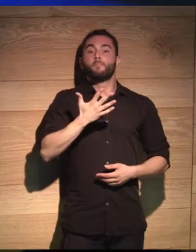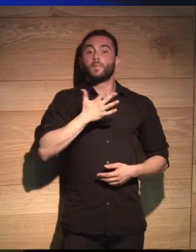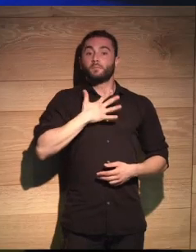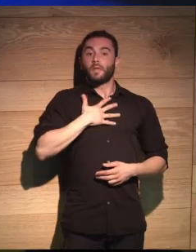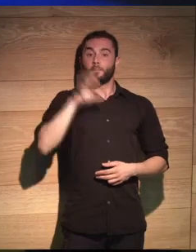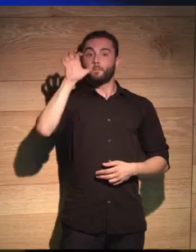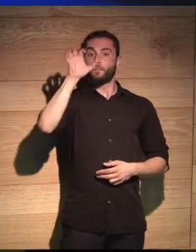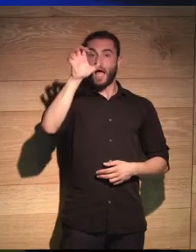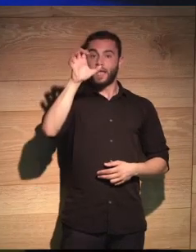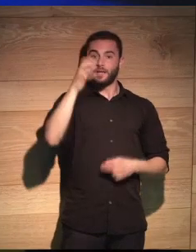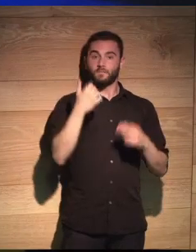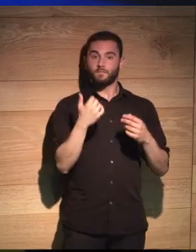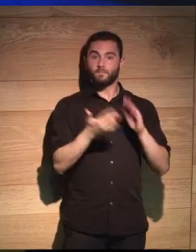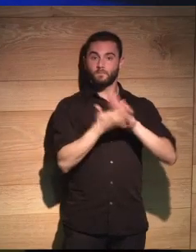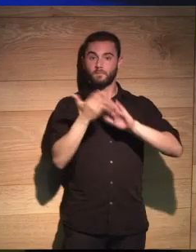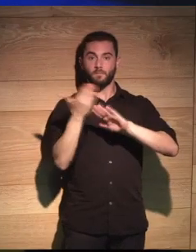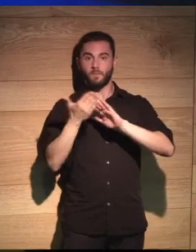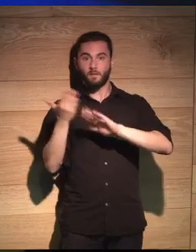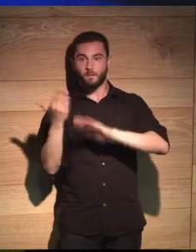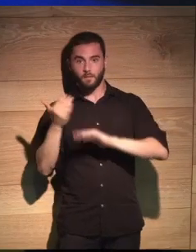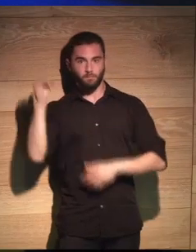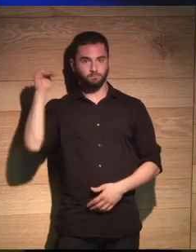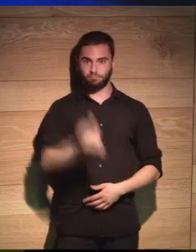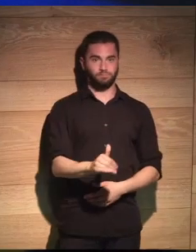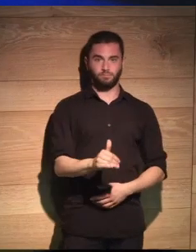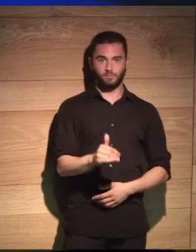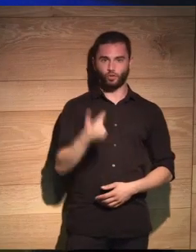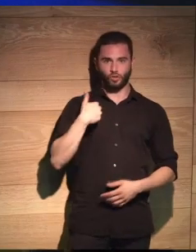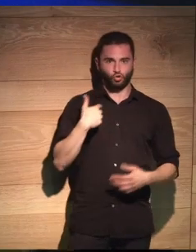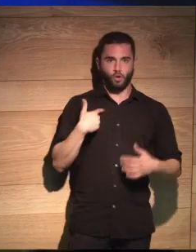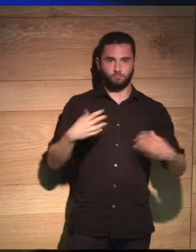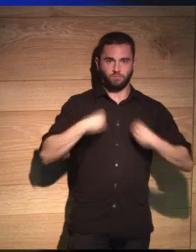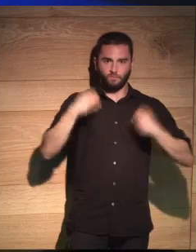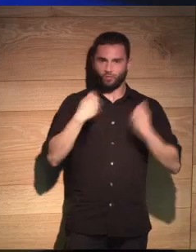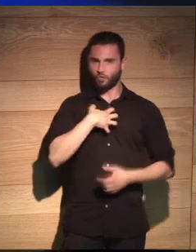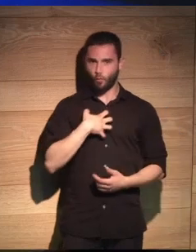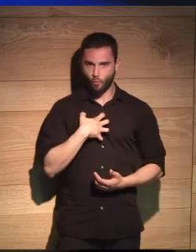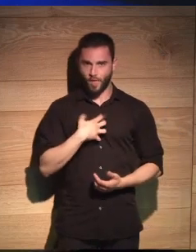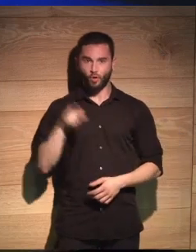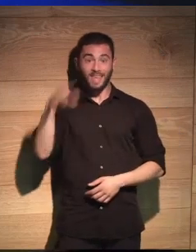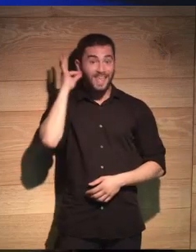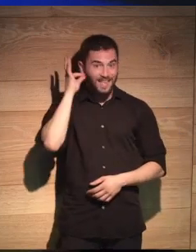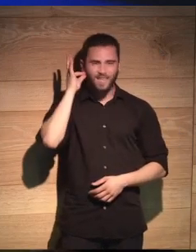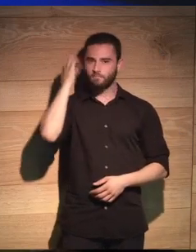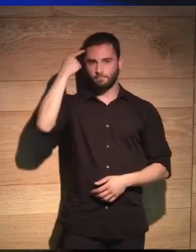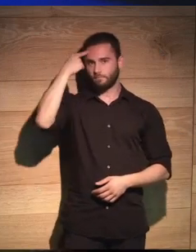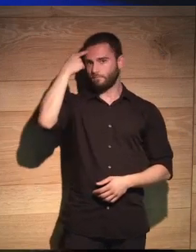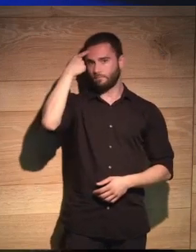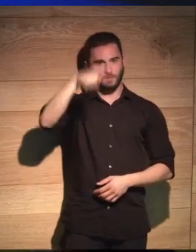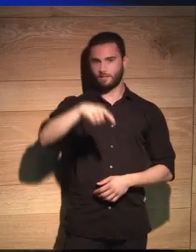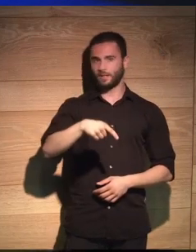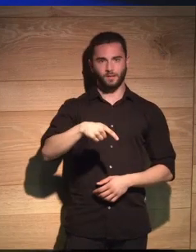hundiendo. Yo no lo puedo ver, yo no puedo disfrutar de esto, ¿no? Y yo creo que ella fue súper consciente